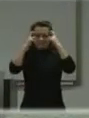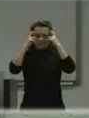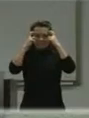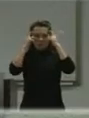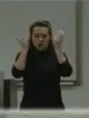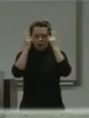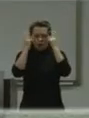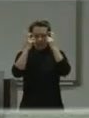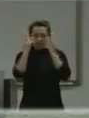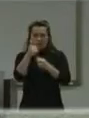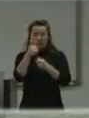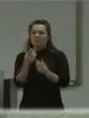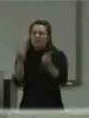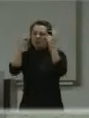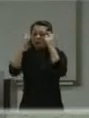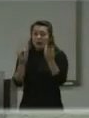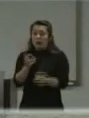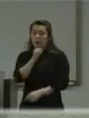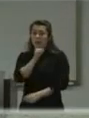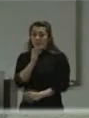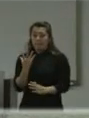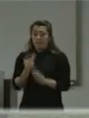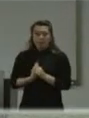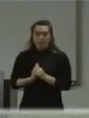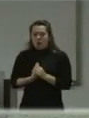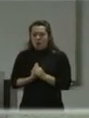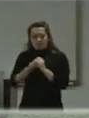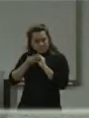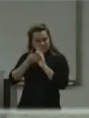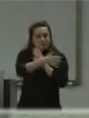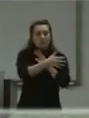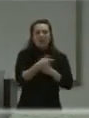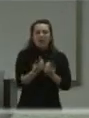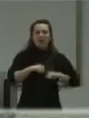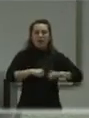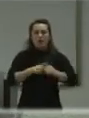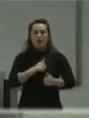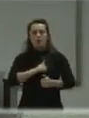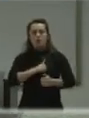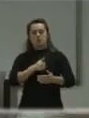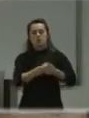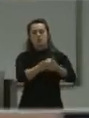y multiplicando como como acto gestora